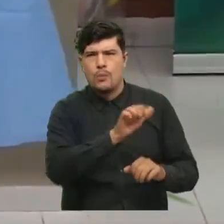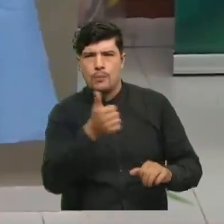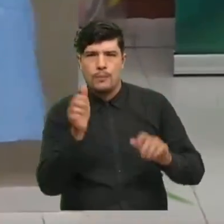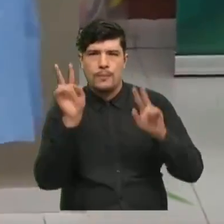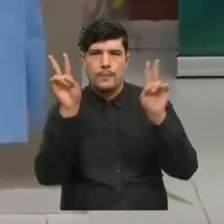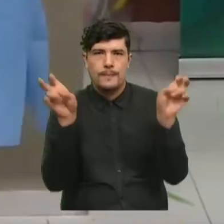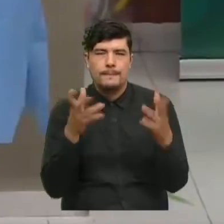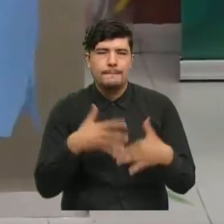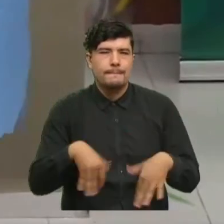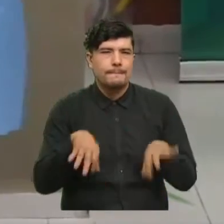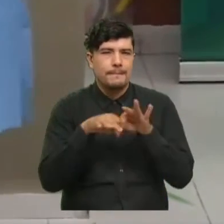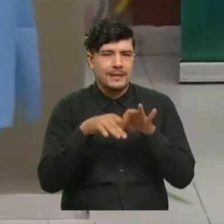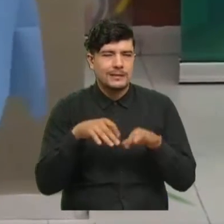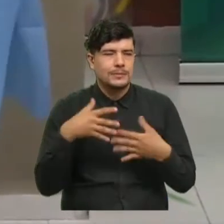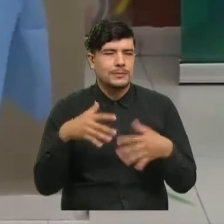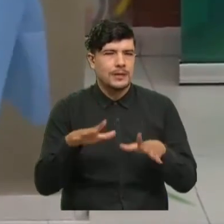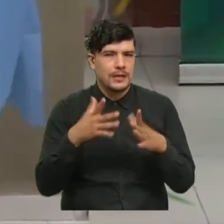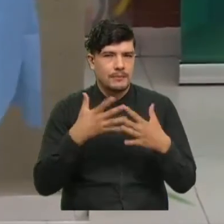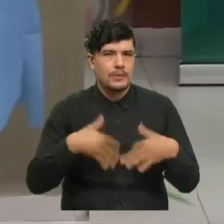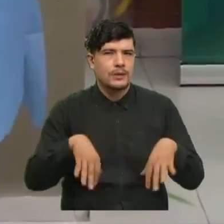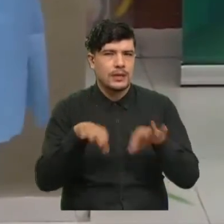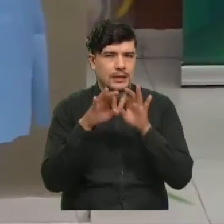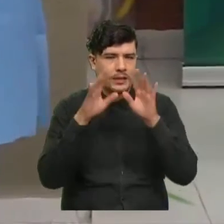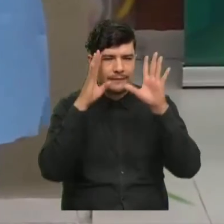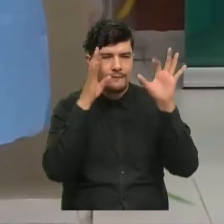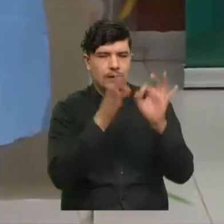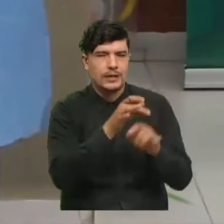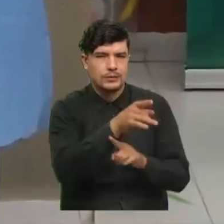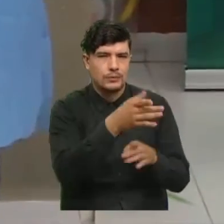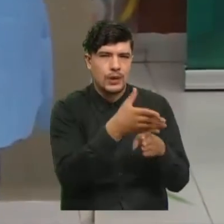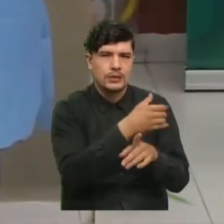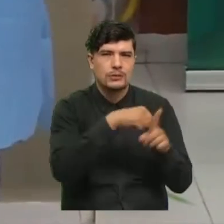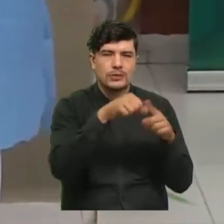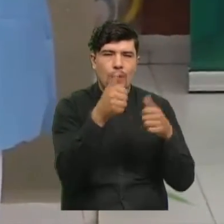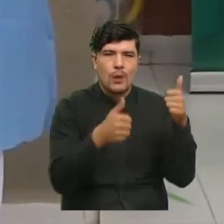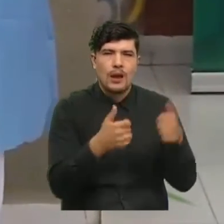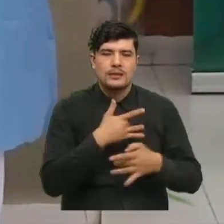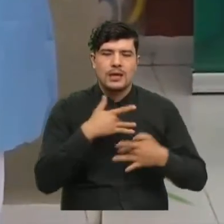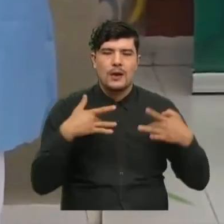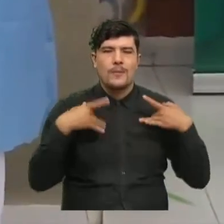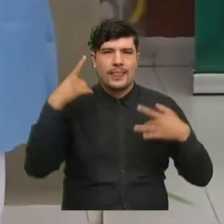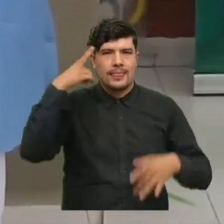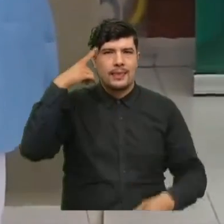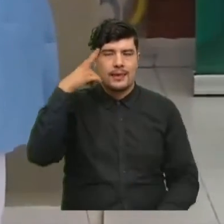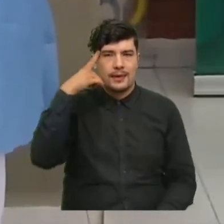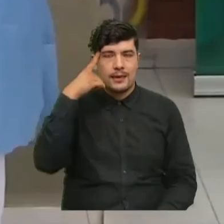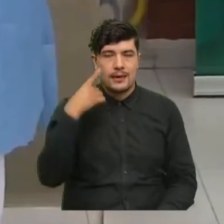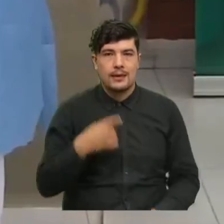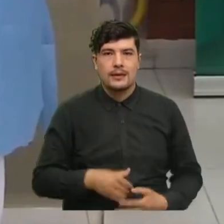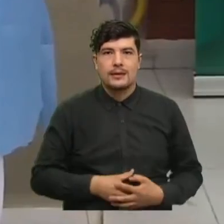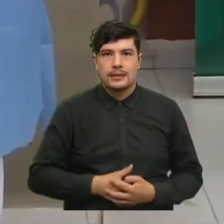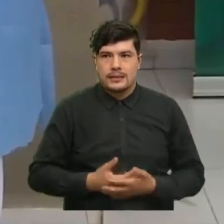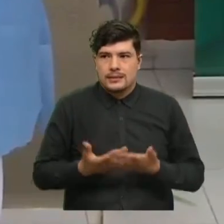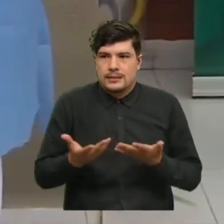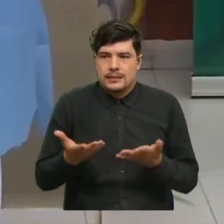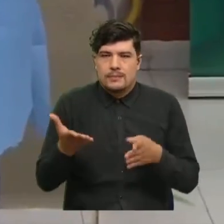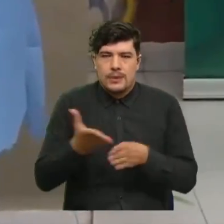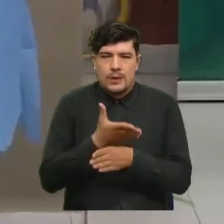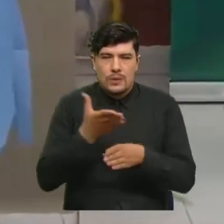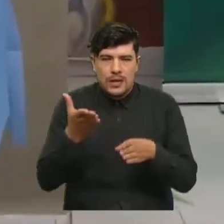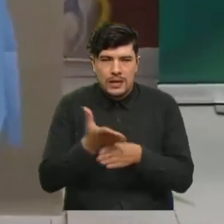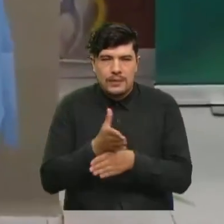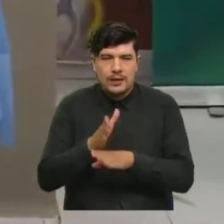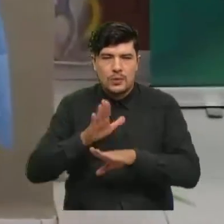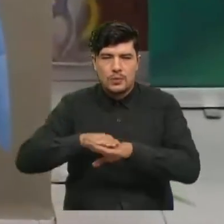que creo que se ha convertido en un problema social que es el tema de salud mental todo estos problemas quedan afectados por la del